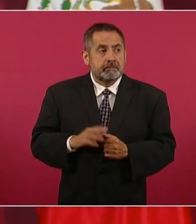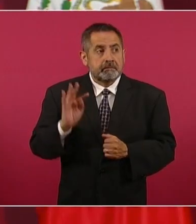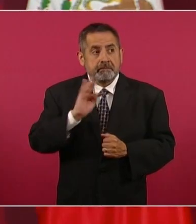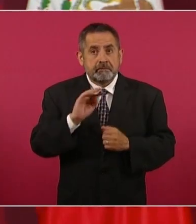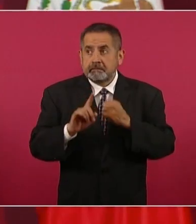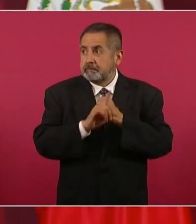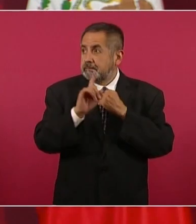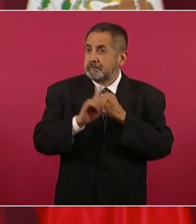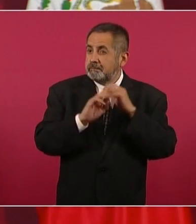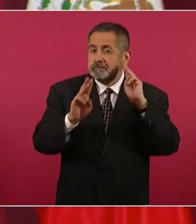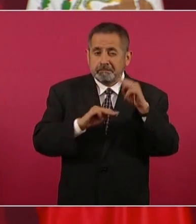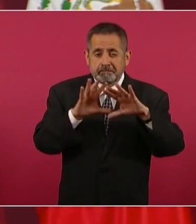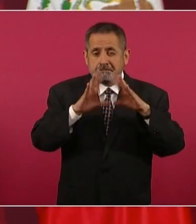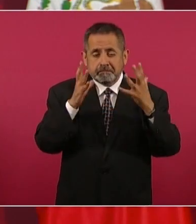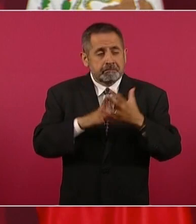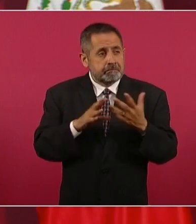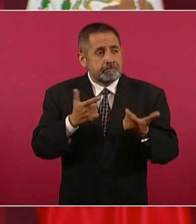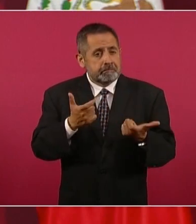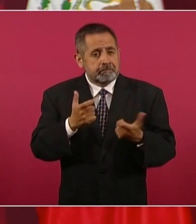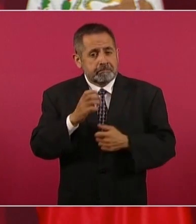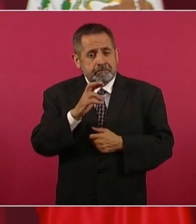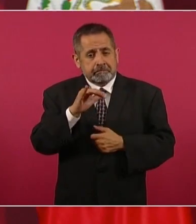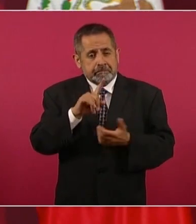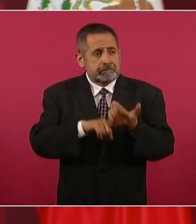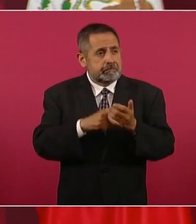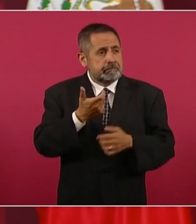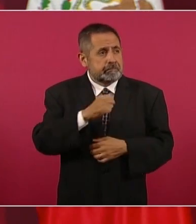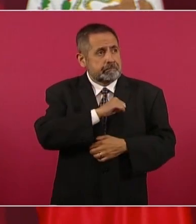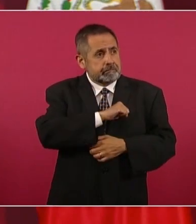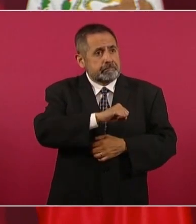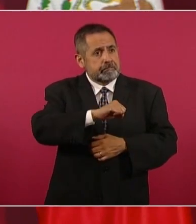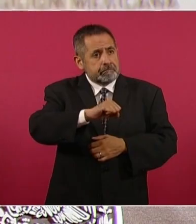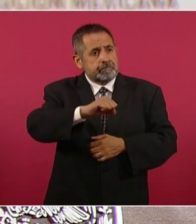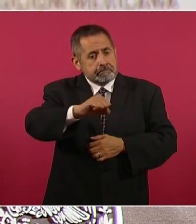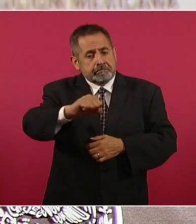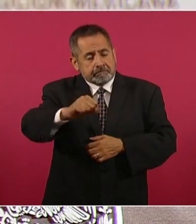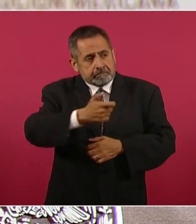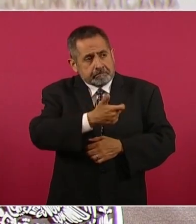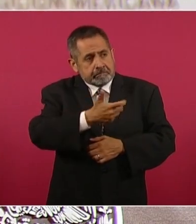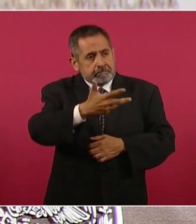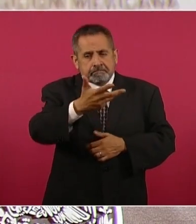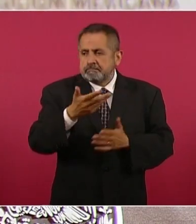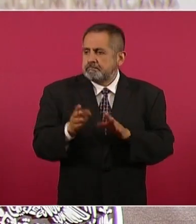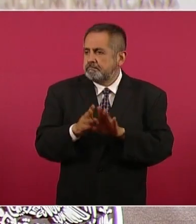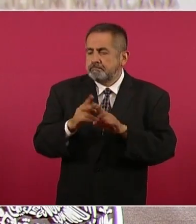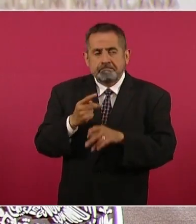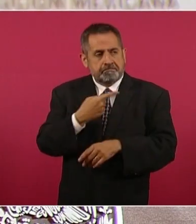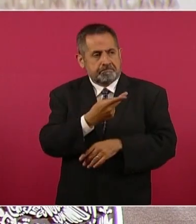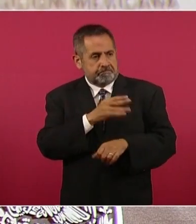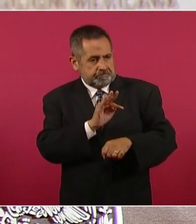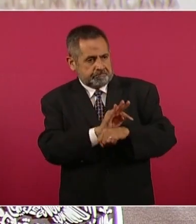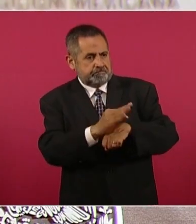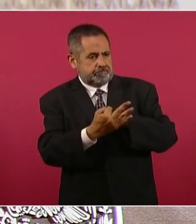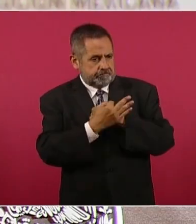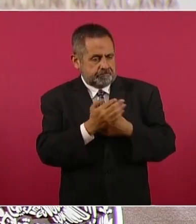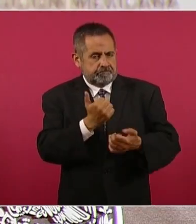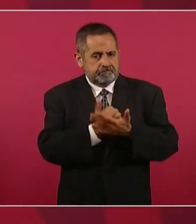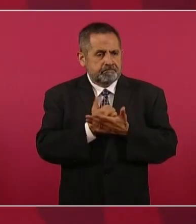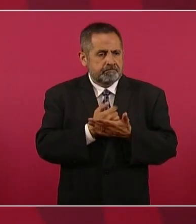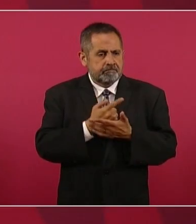continúe la inflación y se profundice la